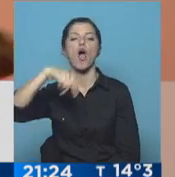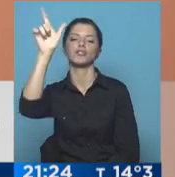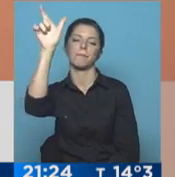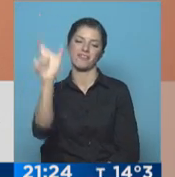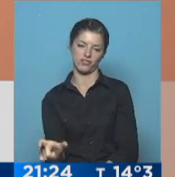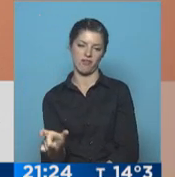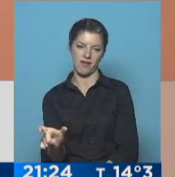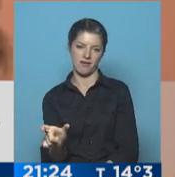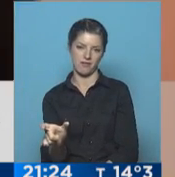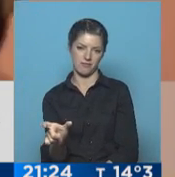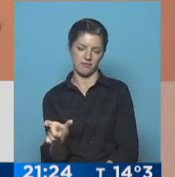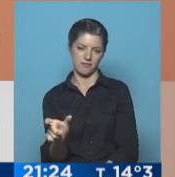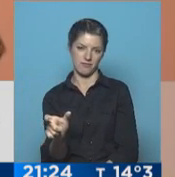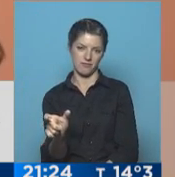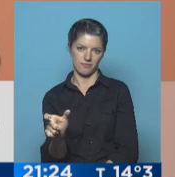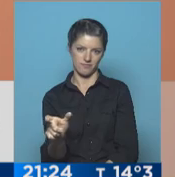otro.